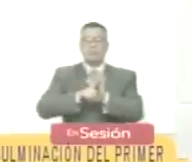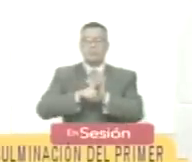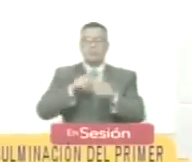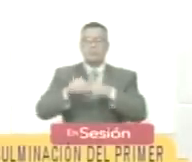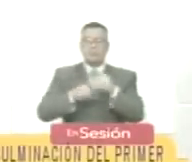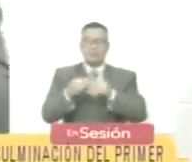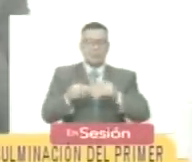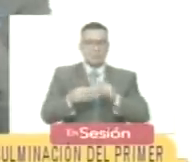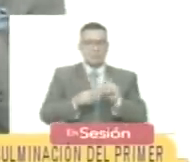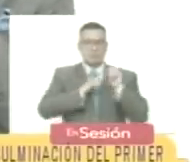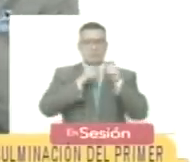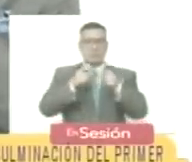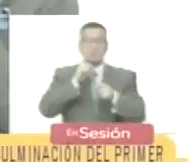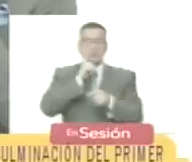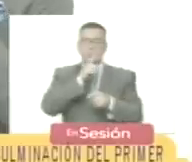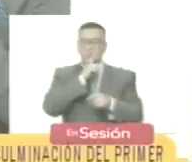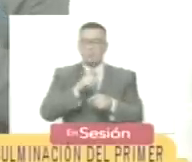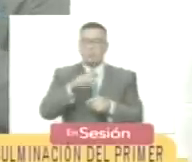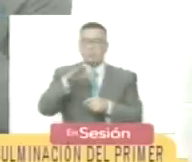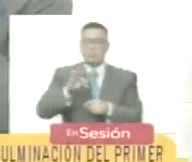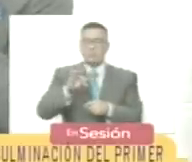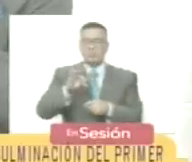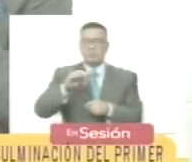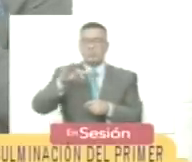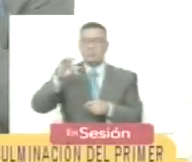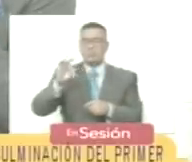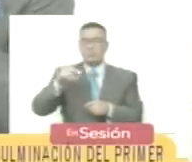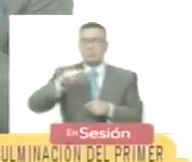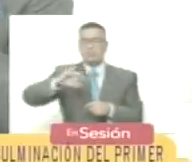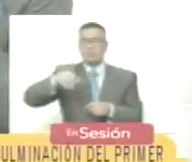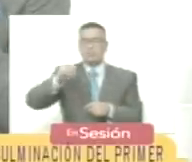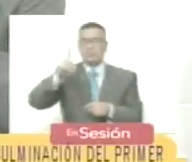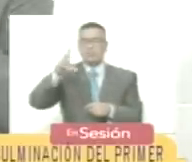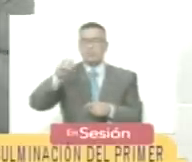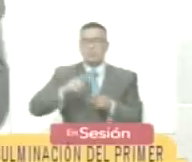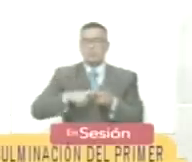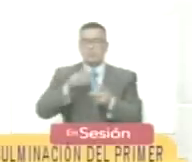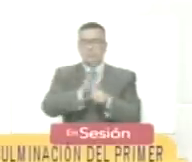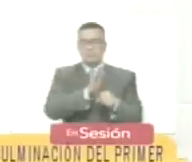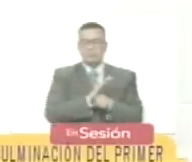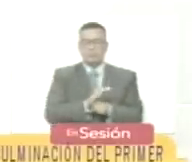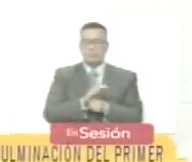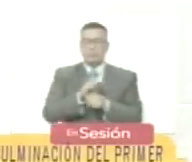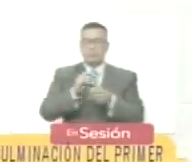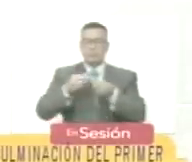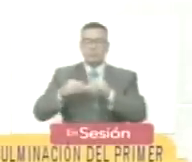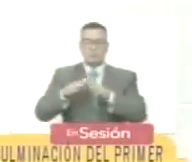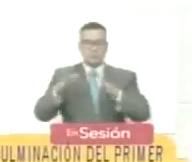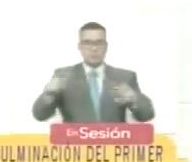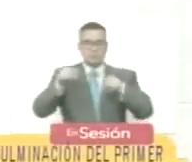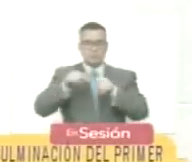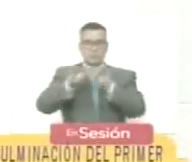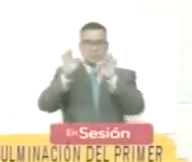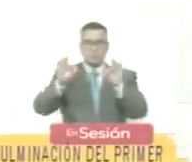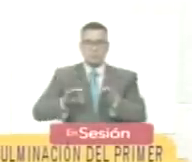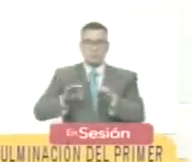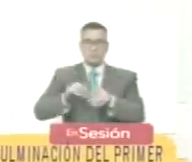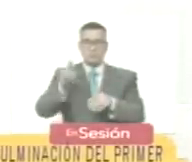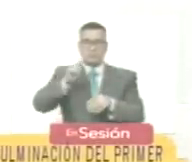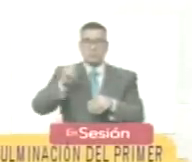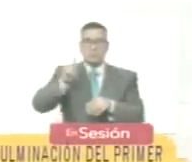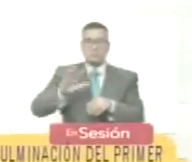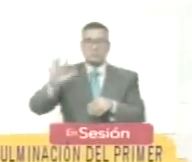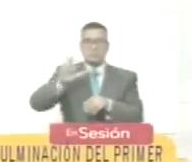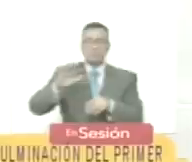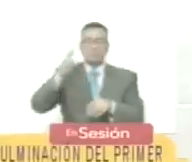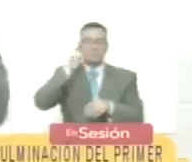una condecoración llamada Francisco Fajardo. Las leyes de protección del patrimonio inmanente de la República Bolivariana de Venezuela,